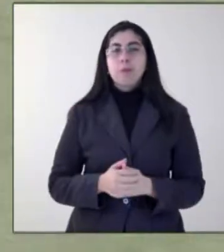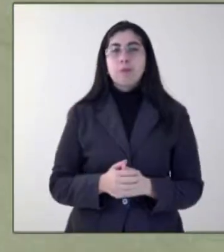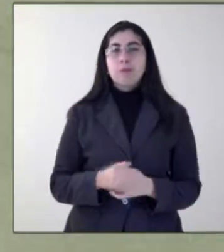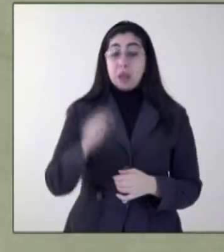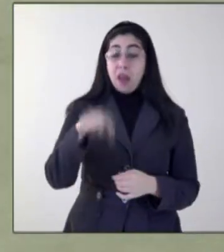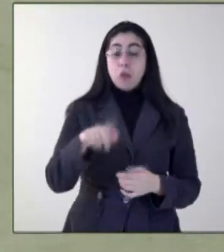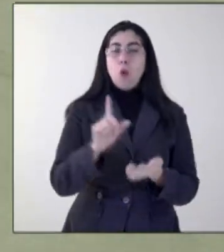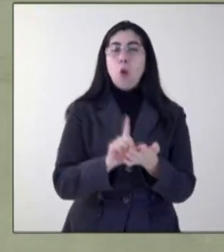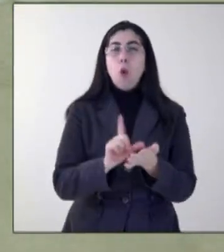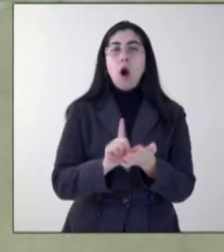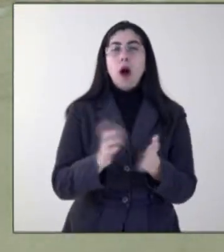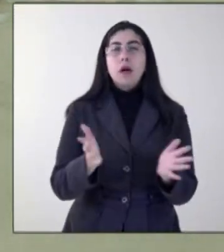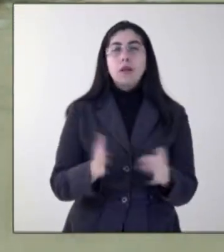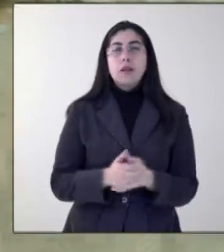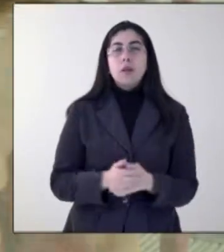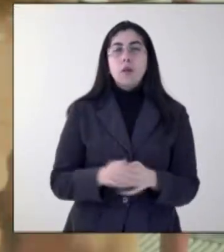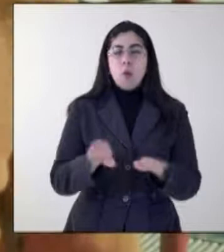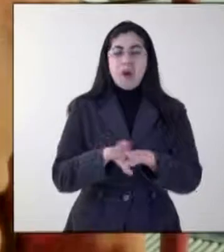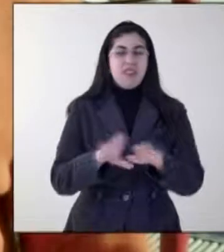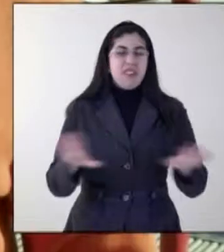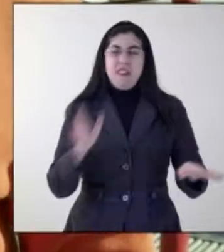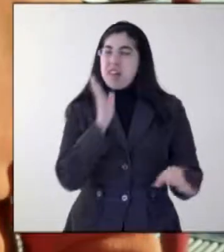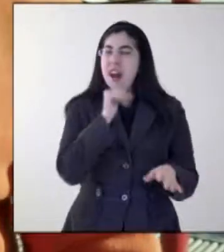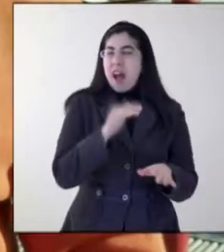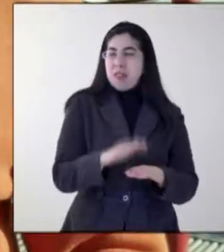lugar, un sitio heriáceo